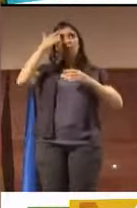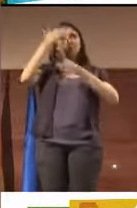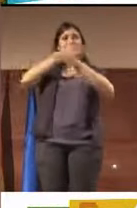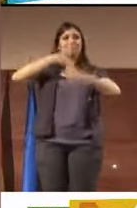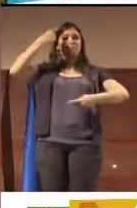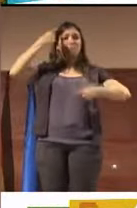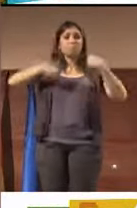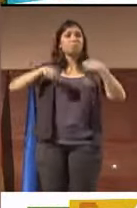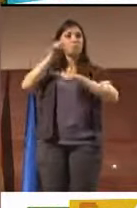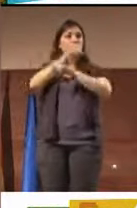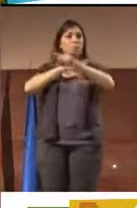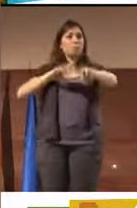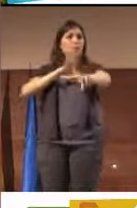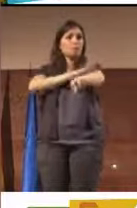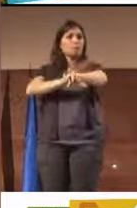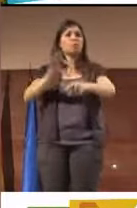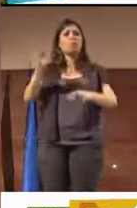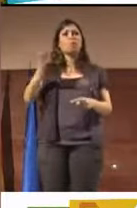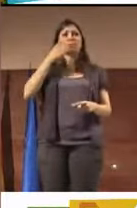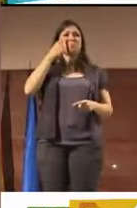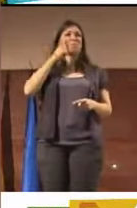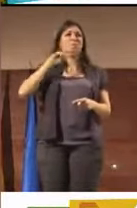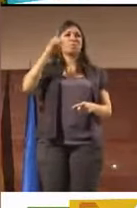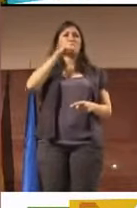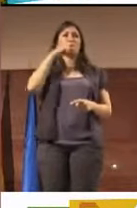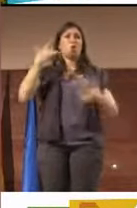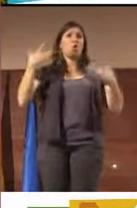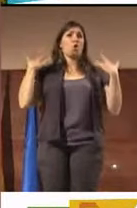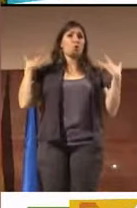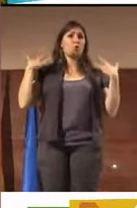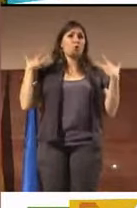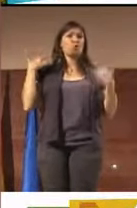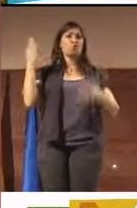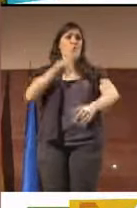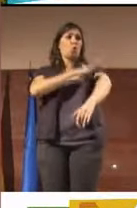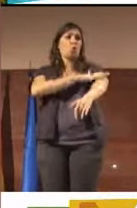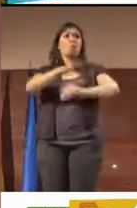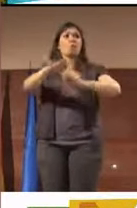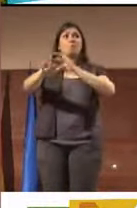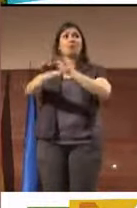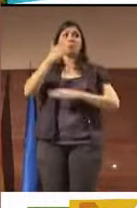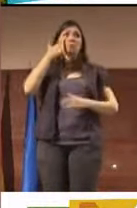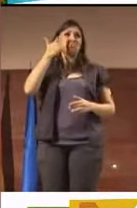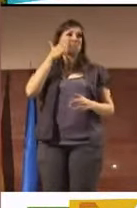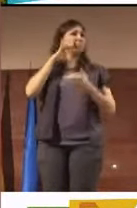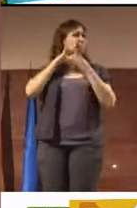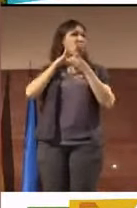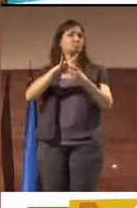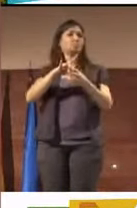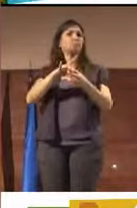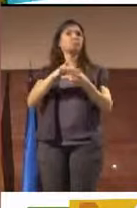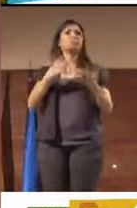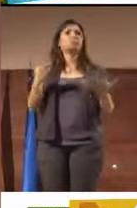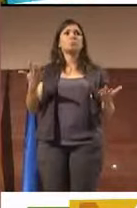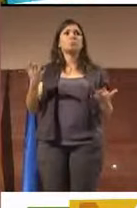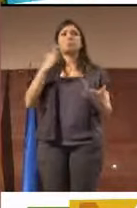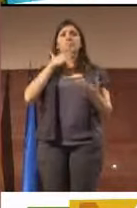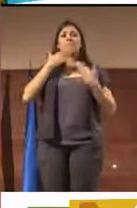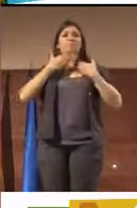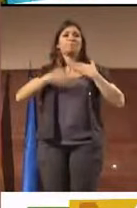para personas que tienen sobre todo dolencias de hombro o de brazos, sobre todo en superior, esclerosis